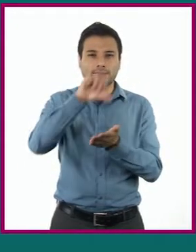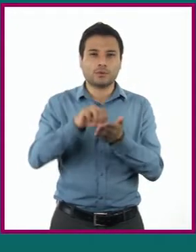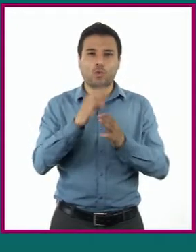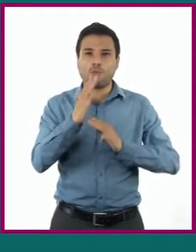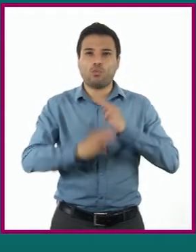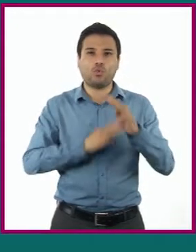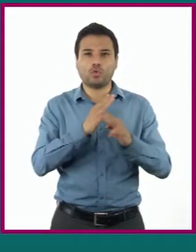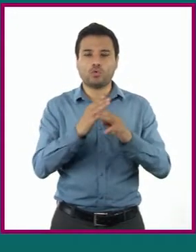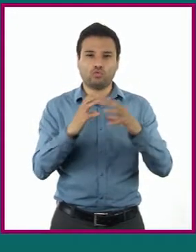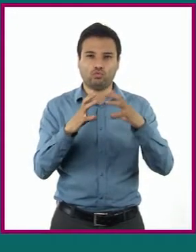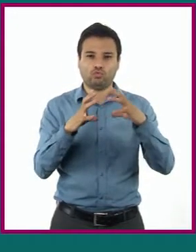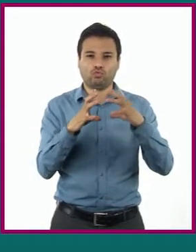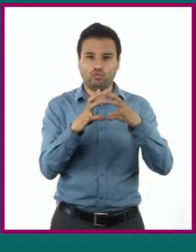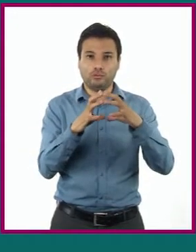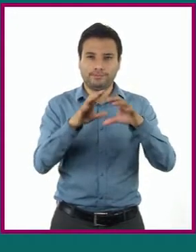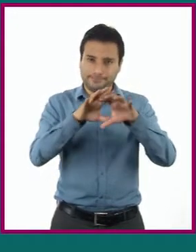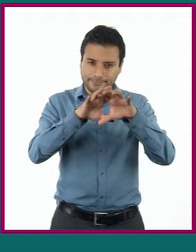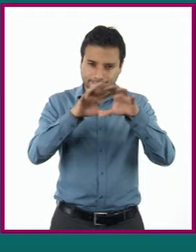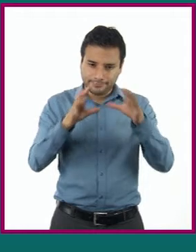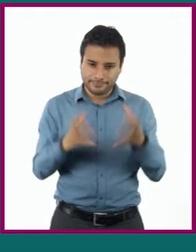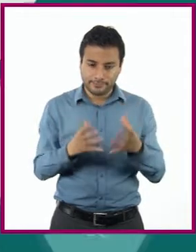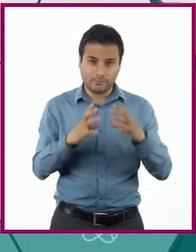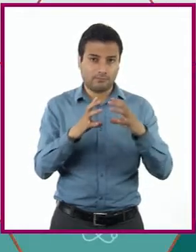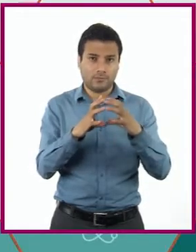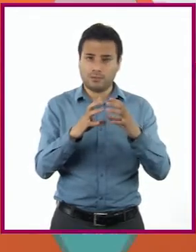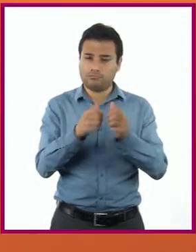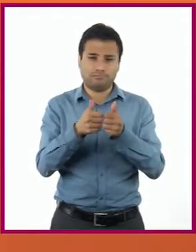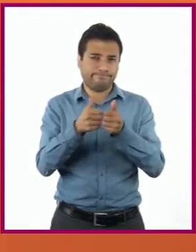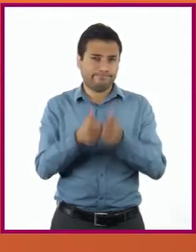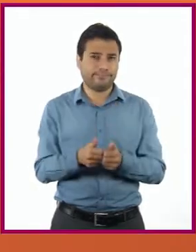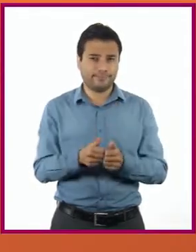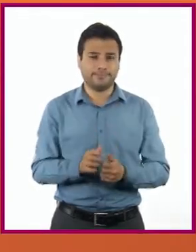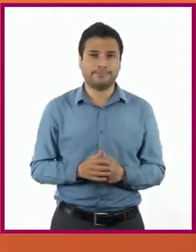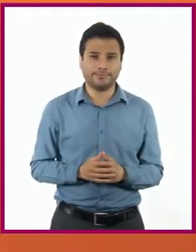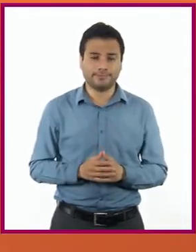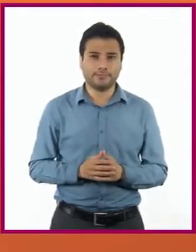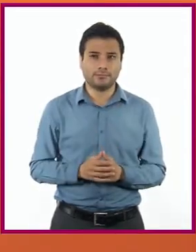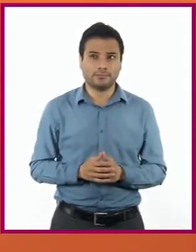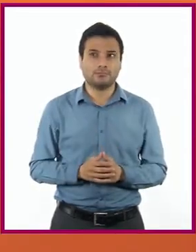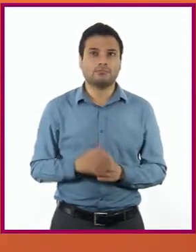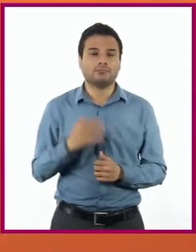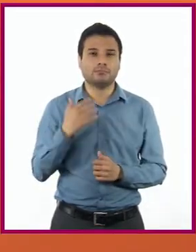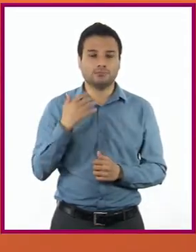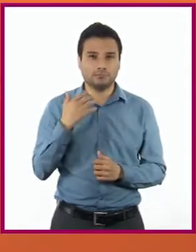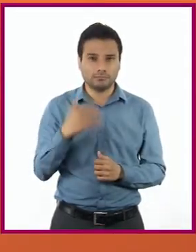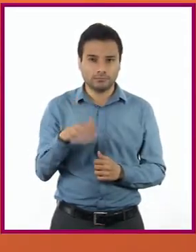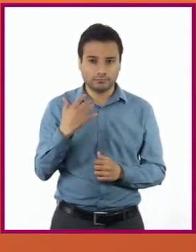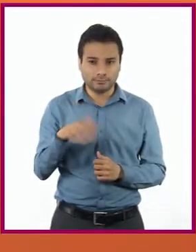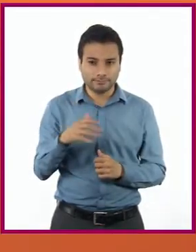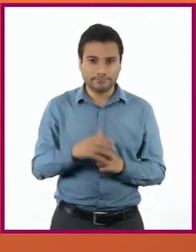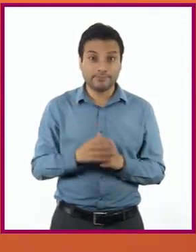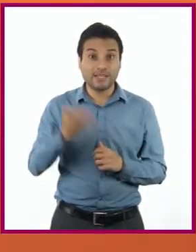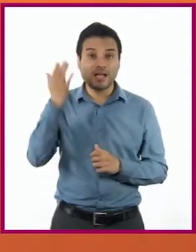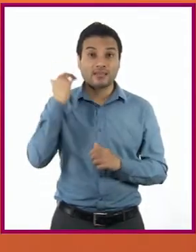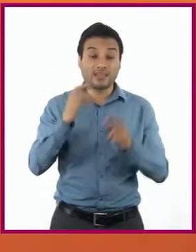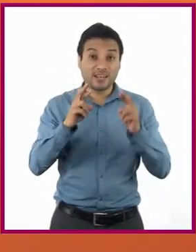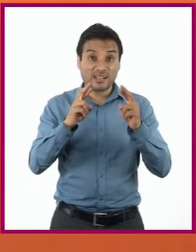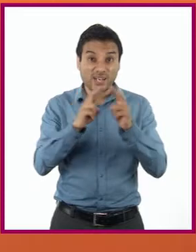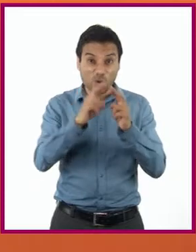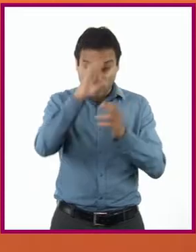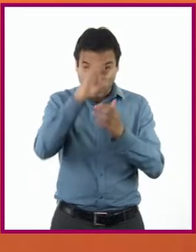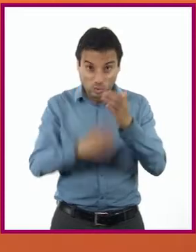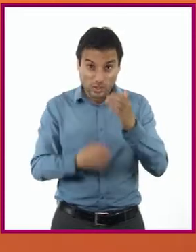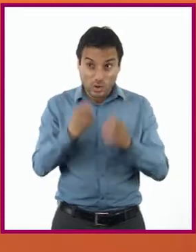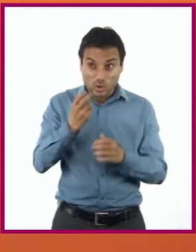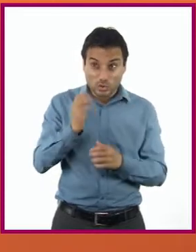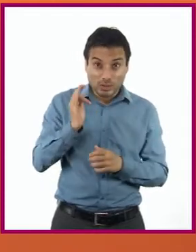forma esférica y que permanecía estática. Fue difícil que en un inicio la Iglesia aceptara esta teoría,